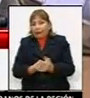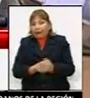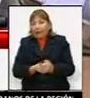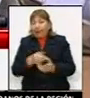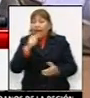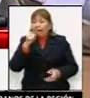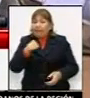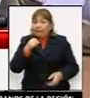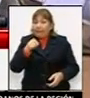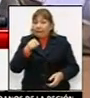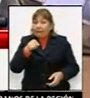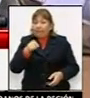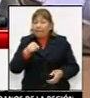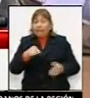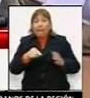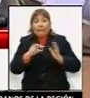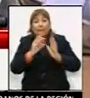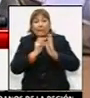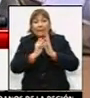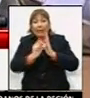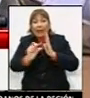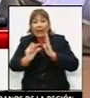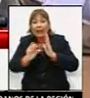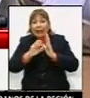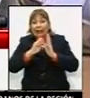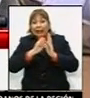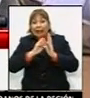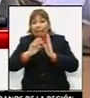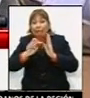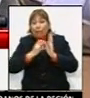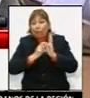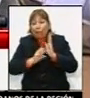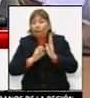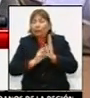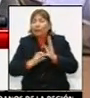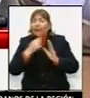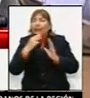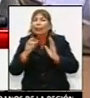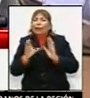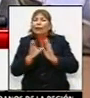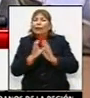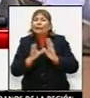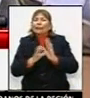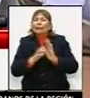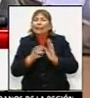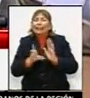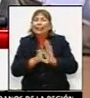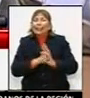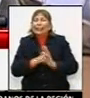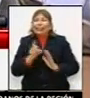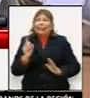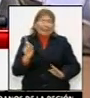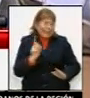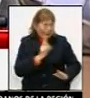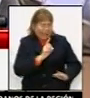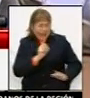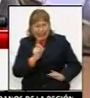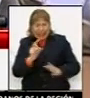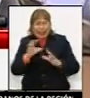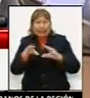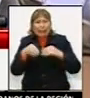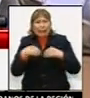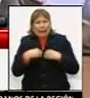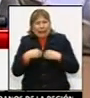este párrafo, lo que hace, repito, es constitucionalizar lo que ya está en la ley. Y entonces el reto ni siquiera es aprobar, que está